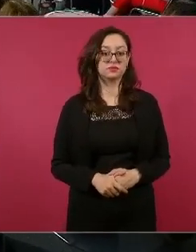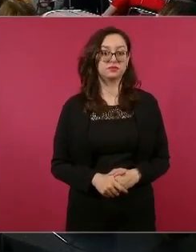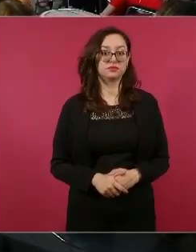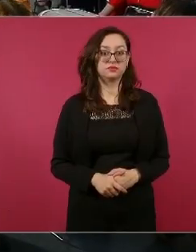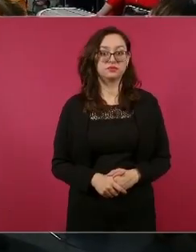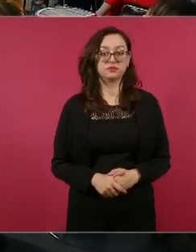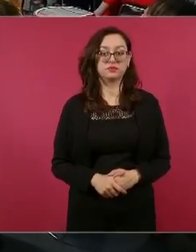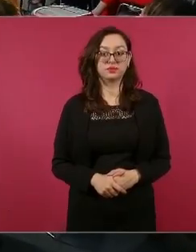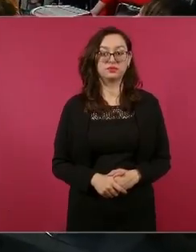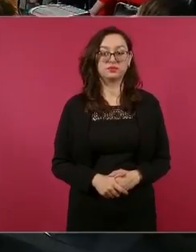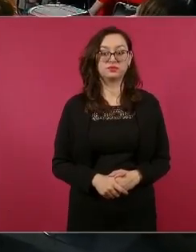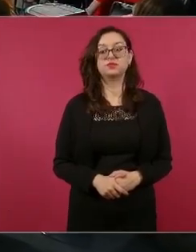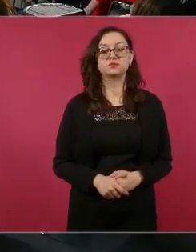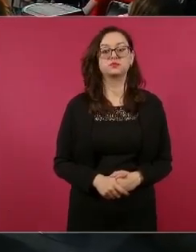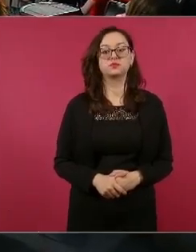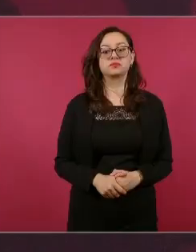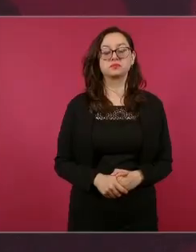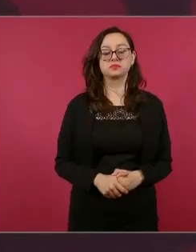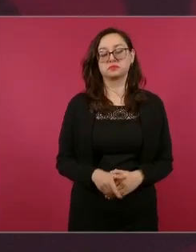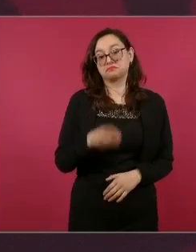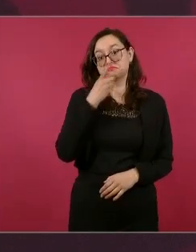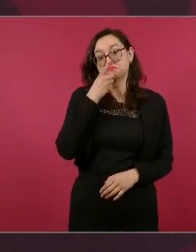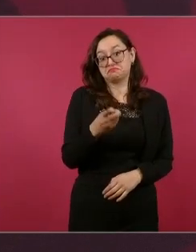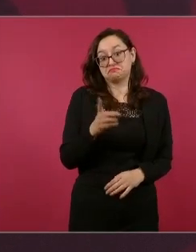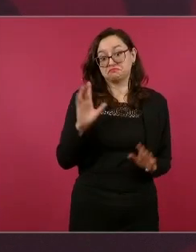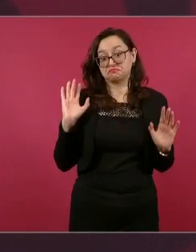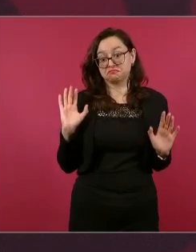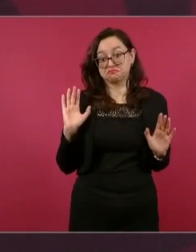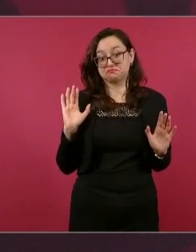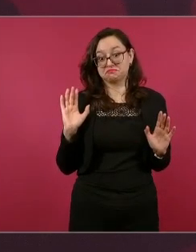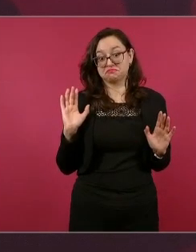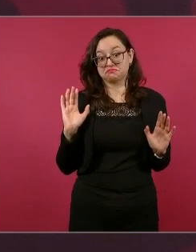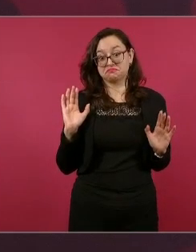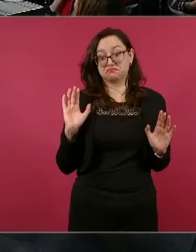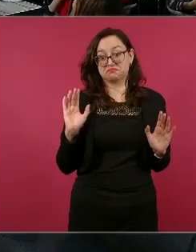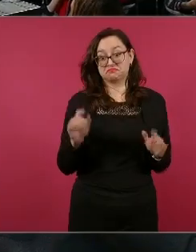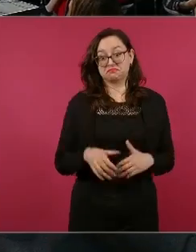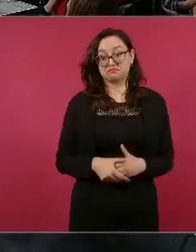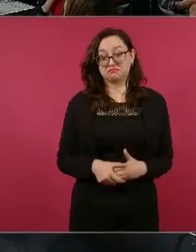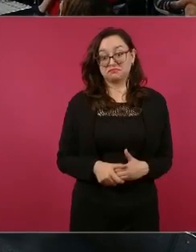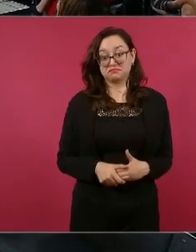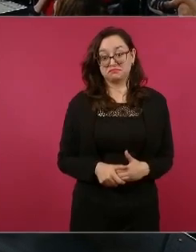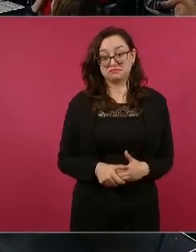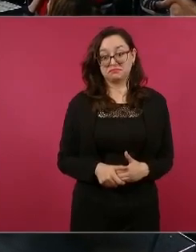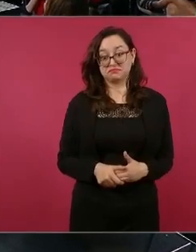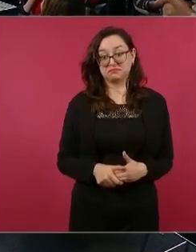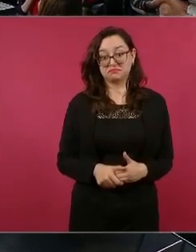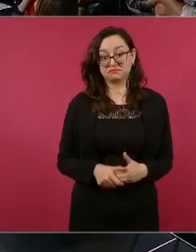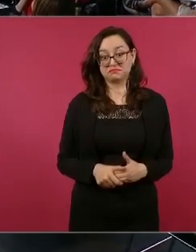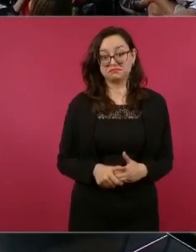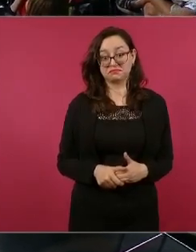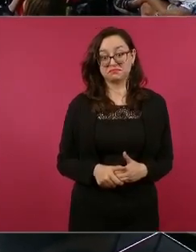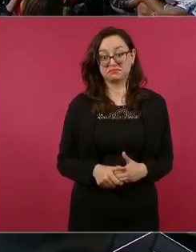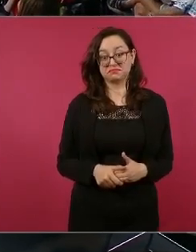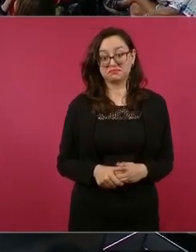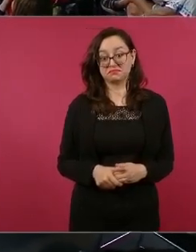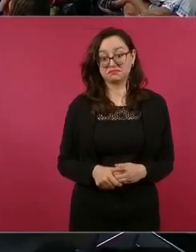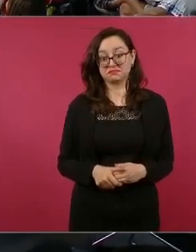Sí. Sí, lo dijo, sí. ¿Será una reunión a puerta cerrada? Va a ser